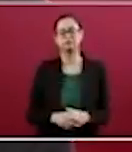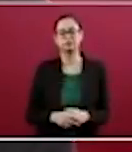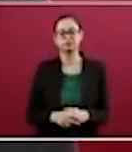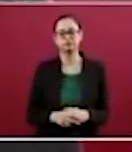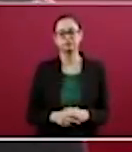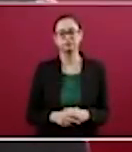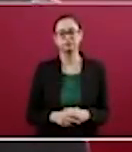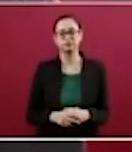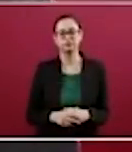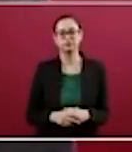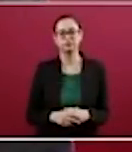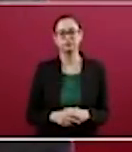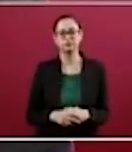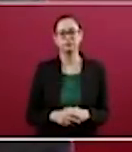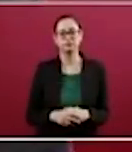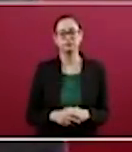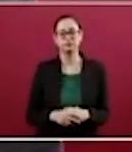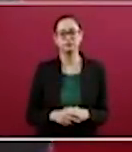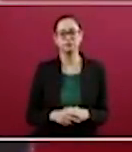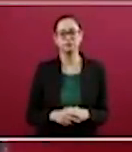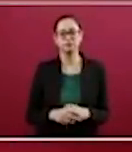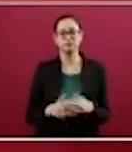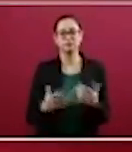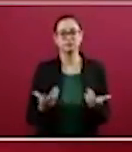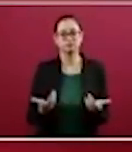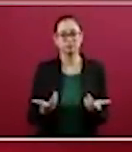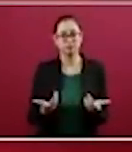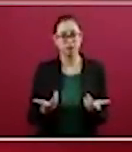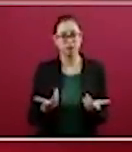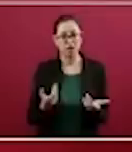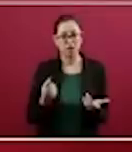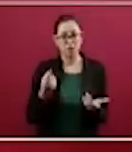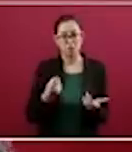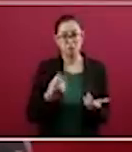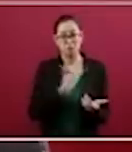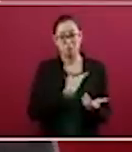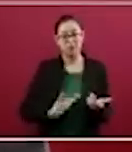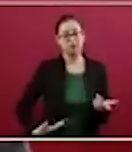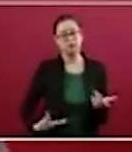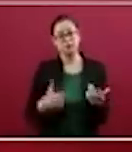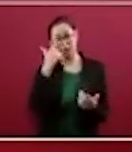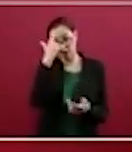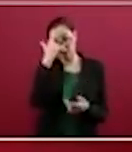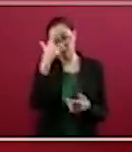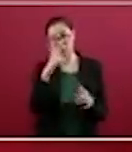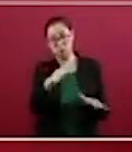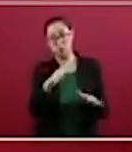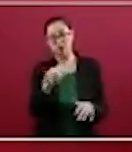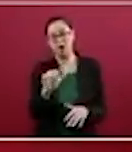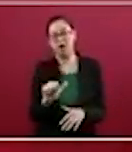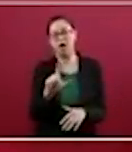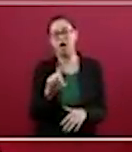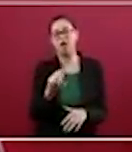Esto se le debe a un gran presidente, Adolfo